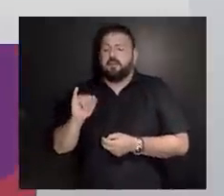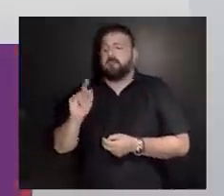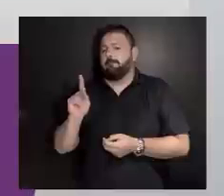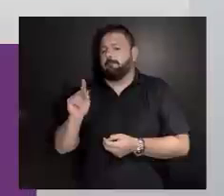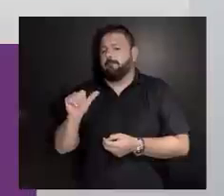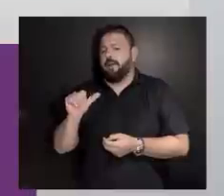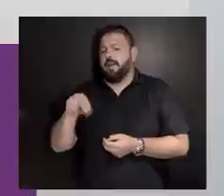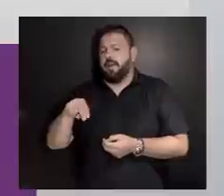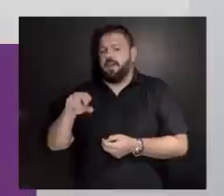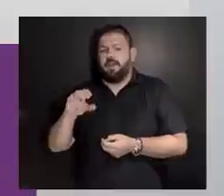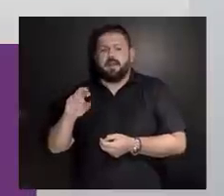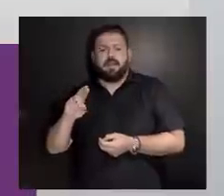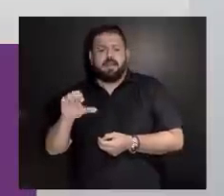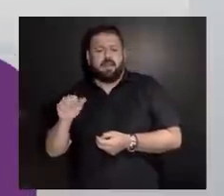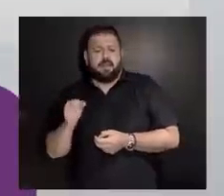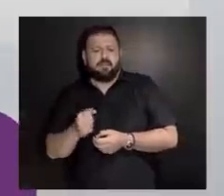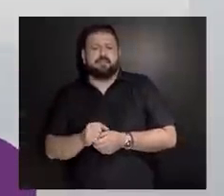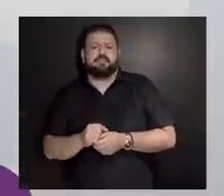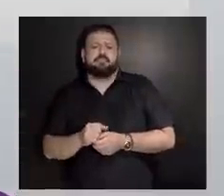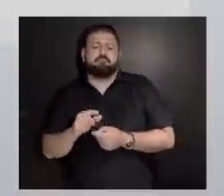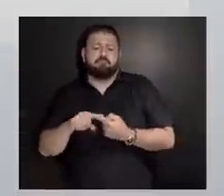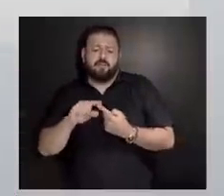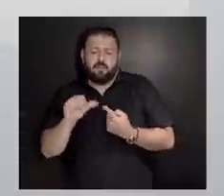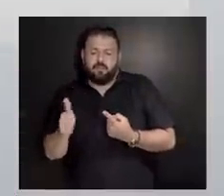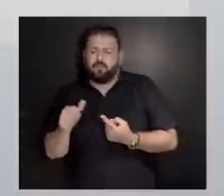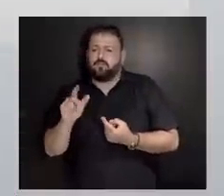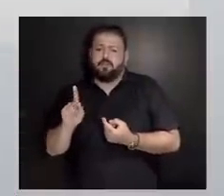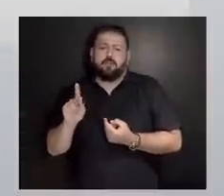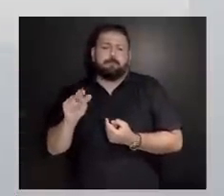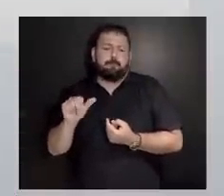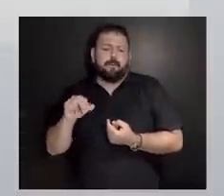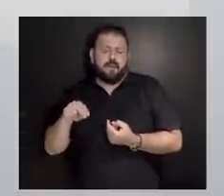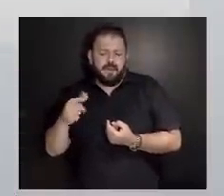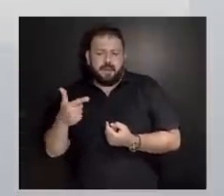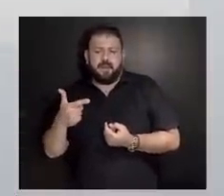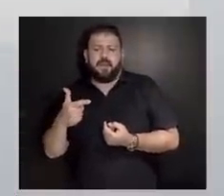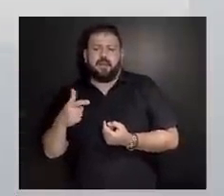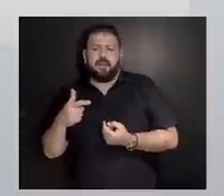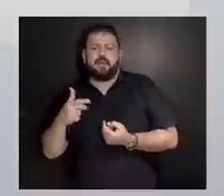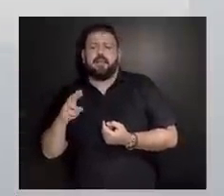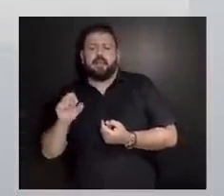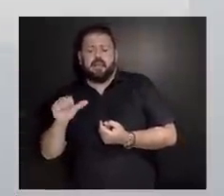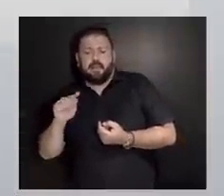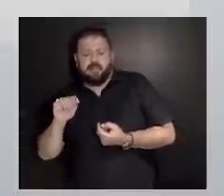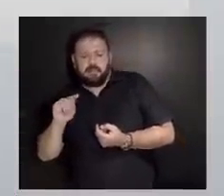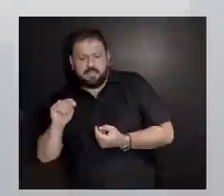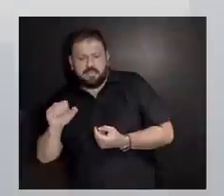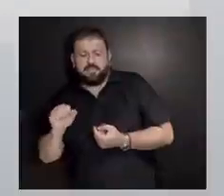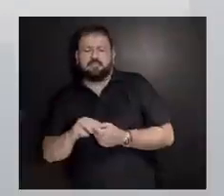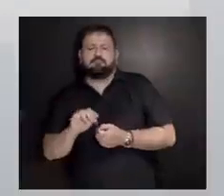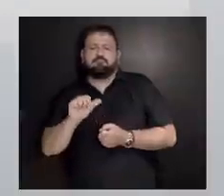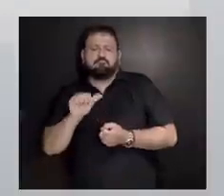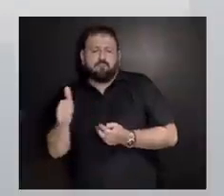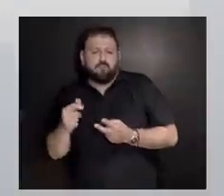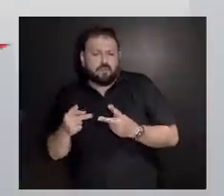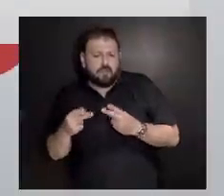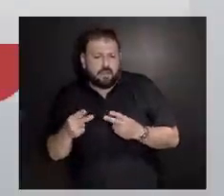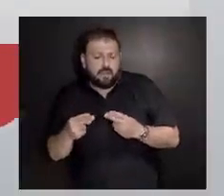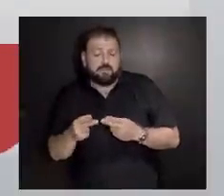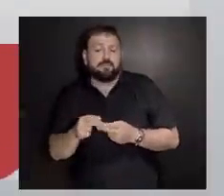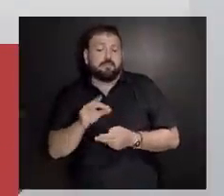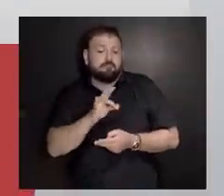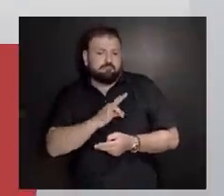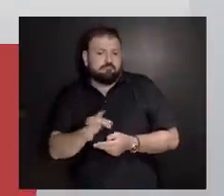ejemplo, el hecho de haber presentado pancreatitis, algún tipo de cáncer, fibrosis quística, esto a mediano y largo plazo